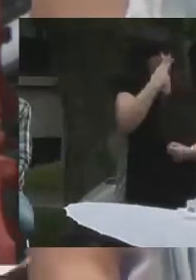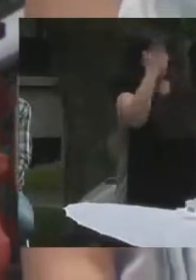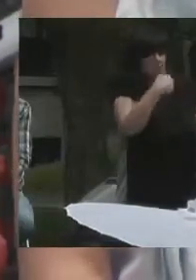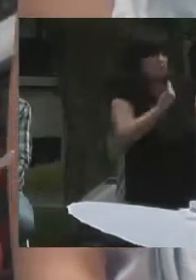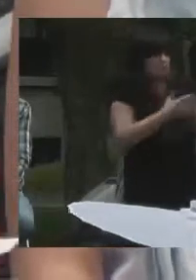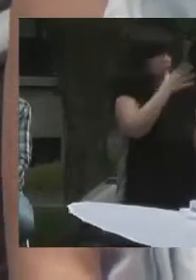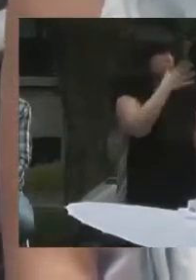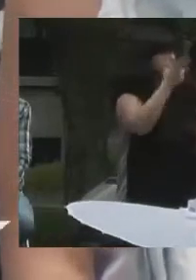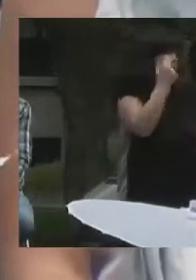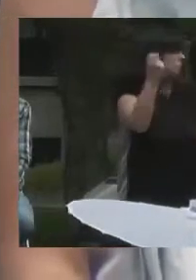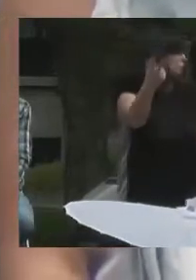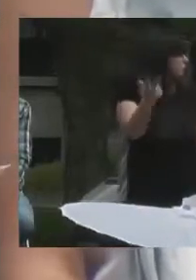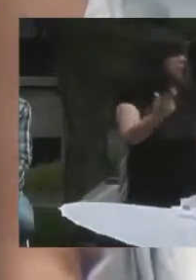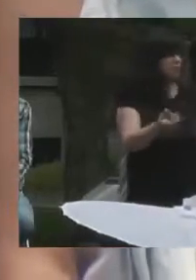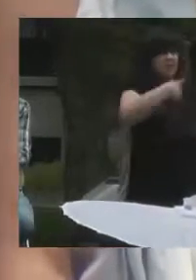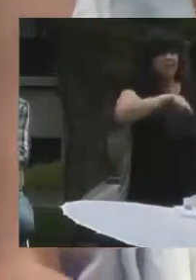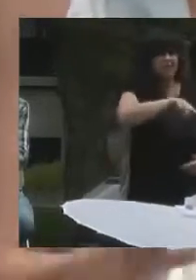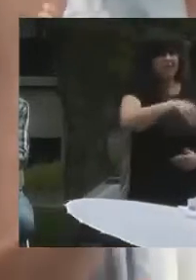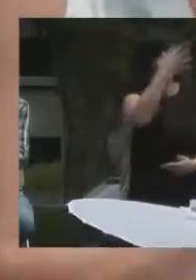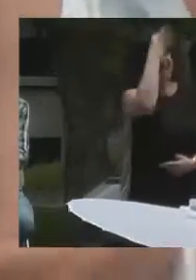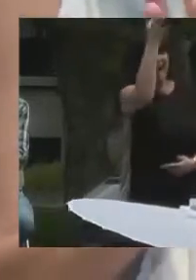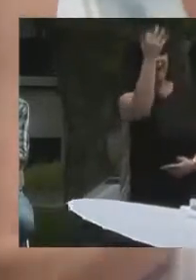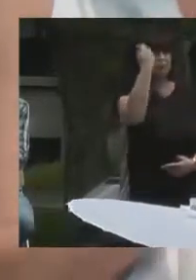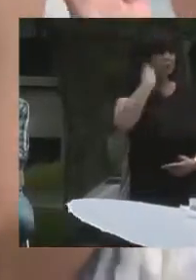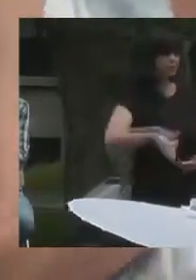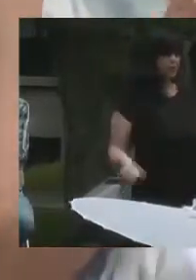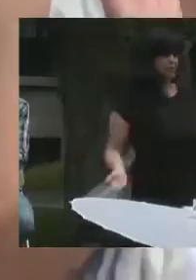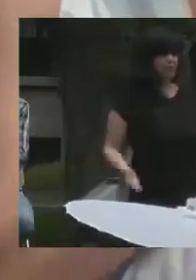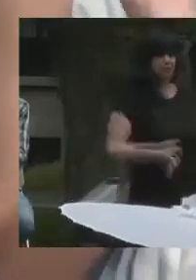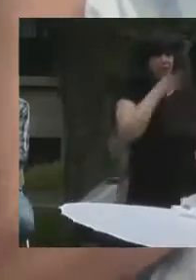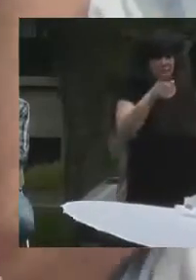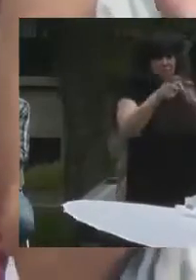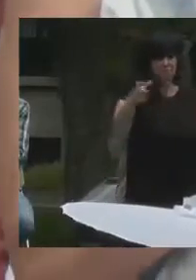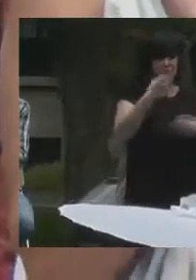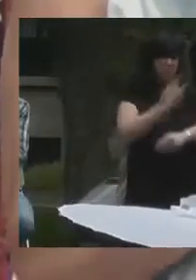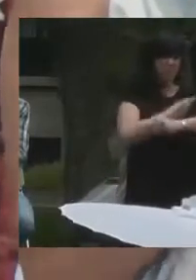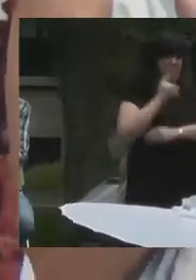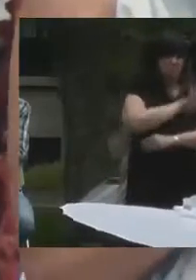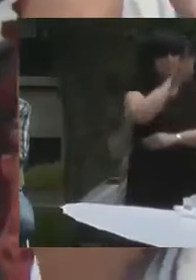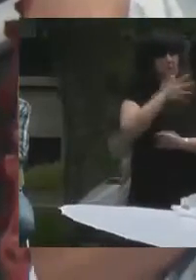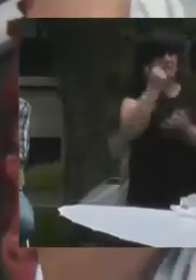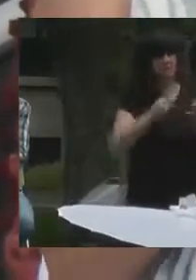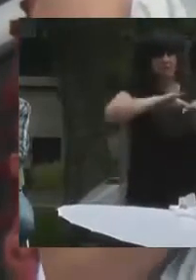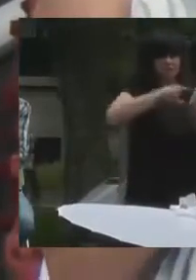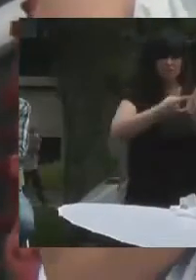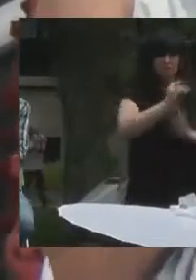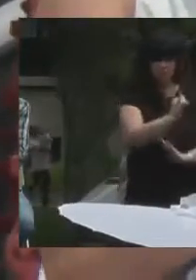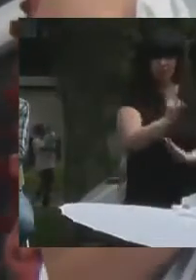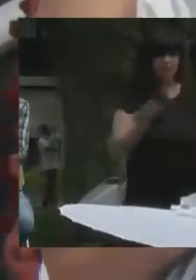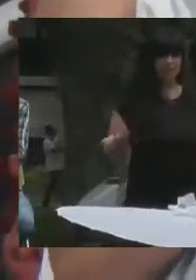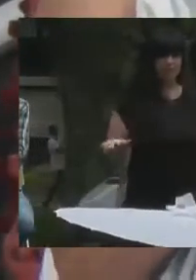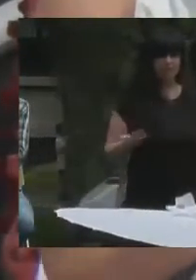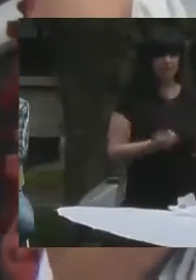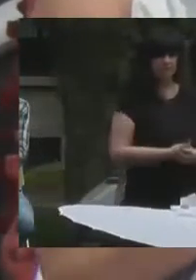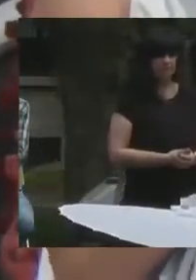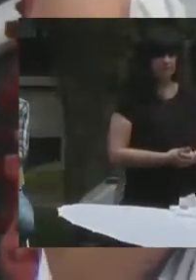Póñanse as pilas. Estamos fartas de que nos merquen votos a cambio de cheques bebé, simulando que arranxan os problemas demográficos